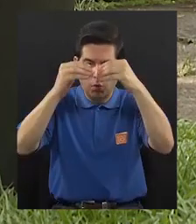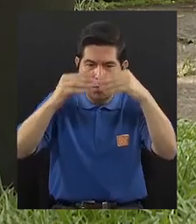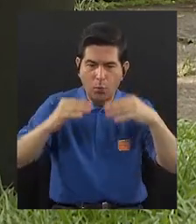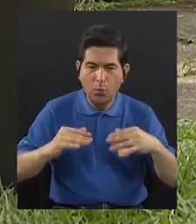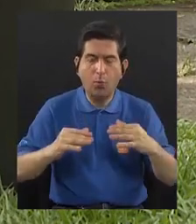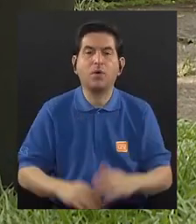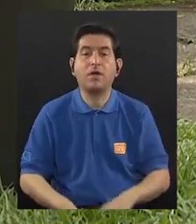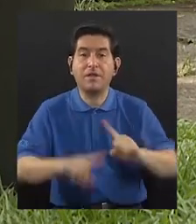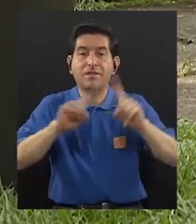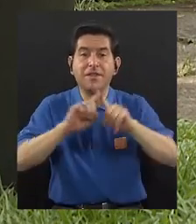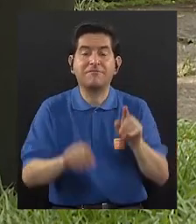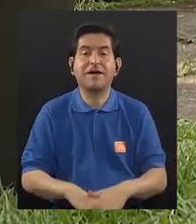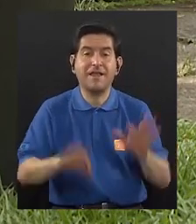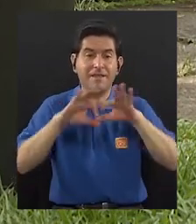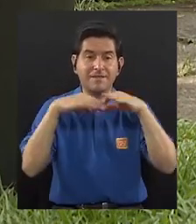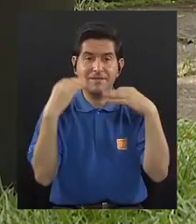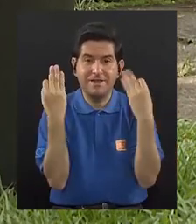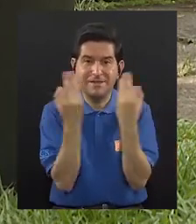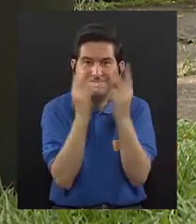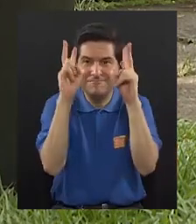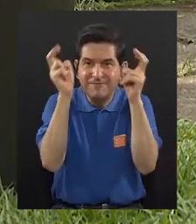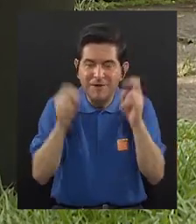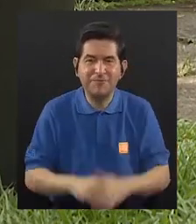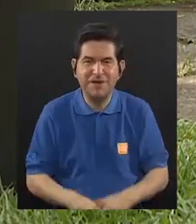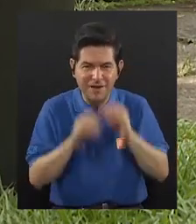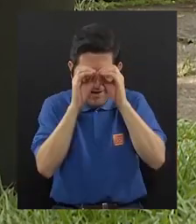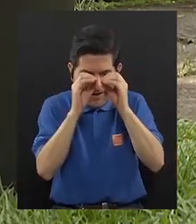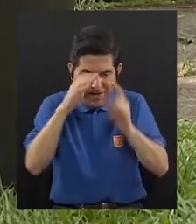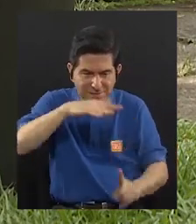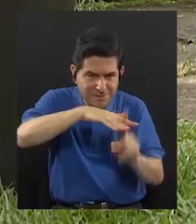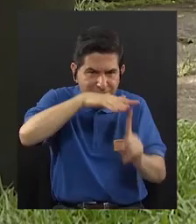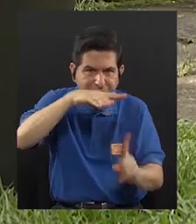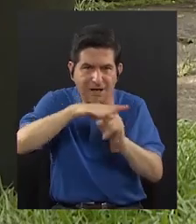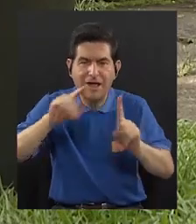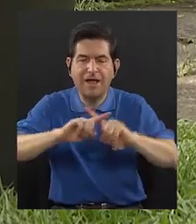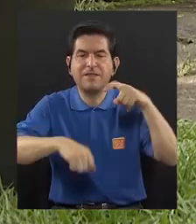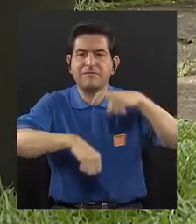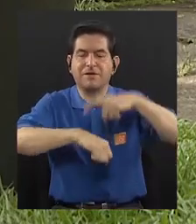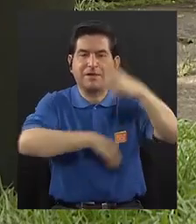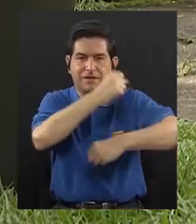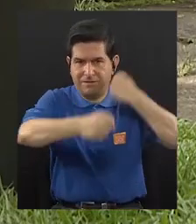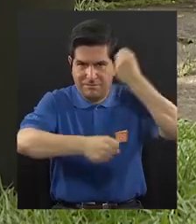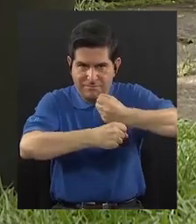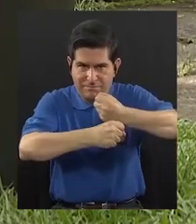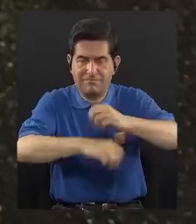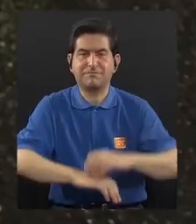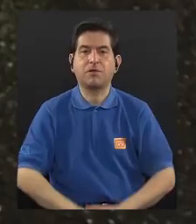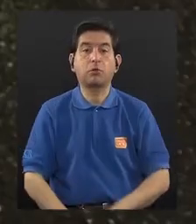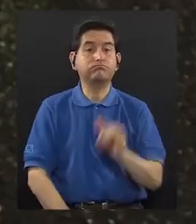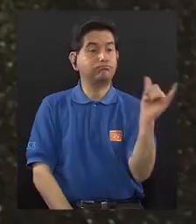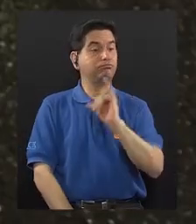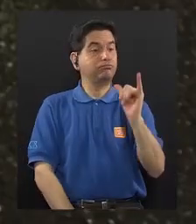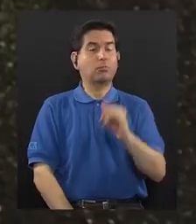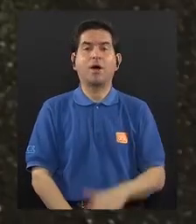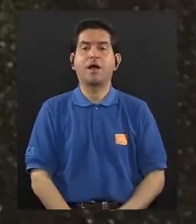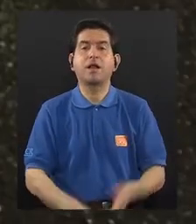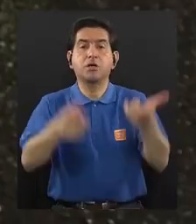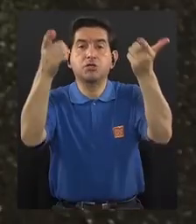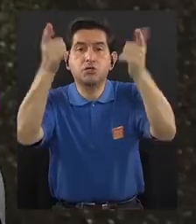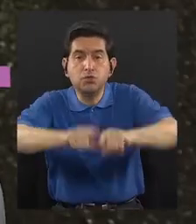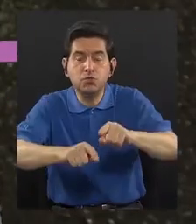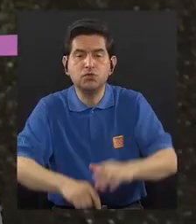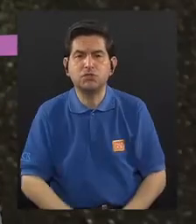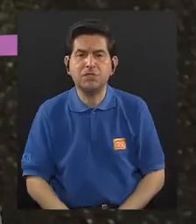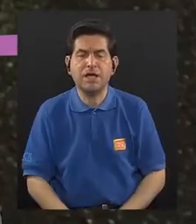diferentes familias de microorganismos de forma diferencial en los diferentes épocas del año también cuando